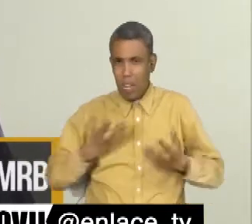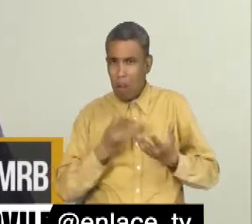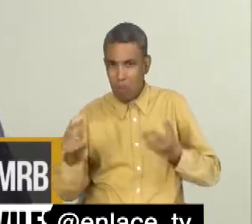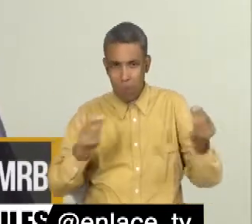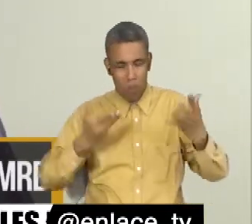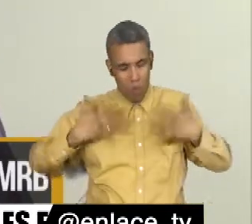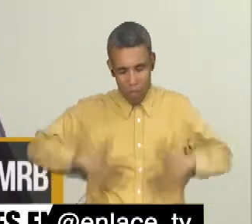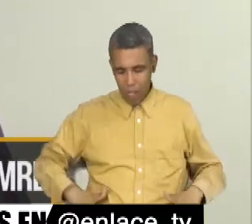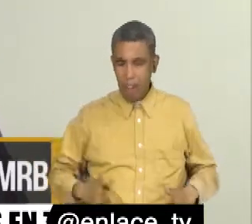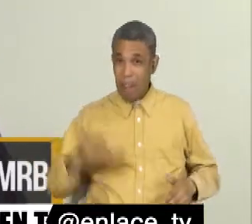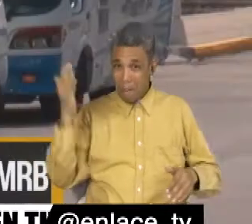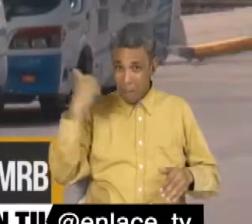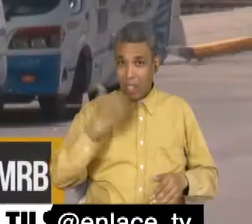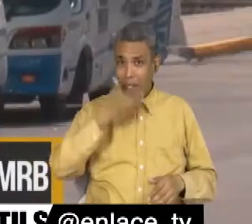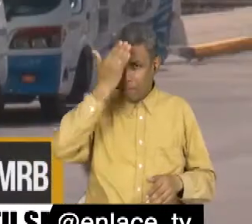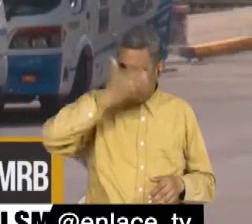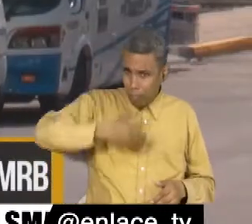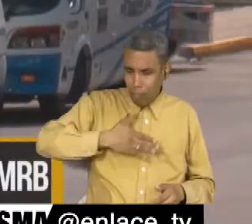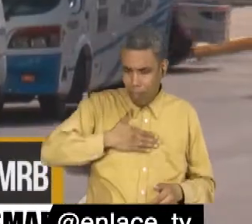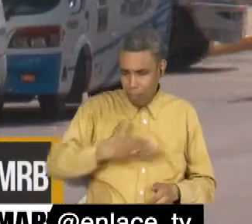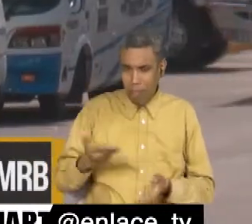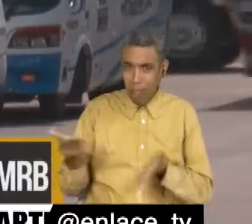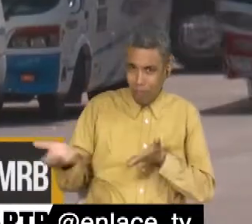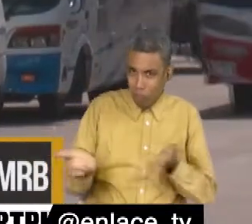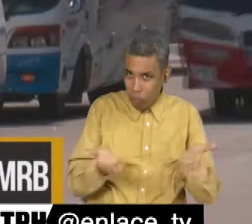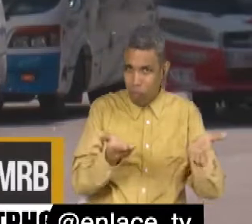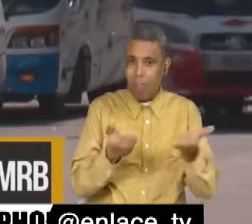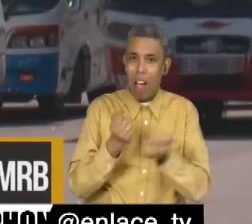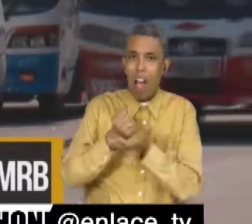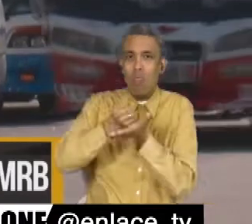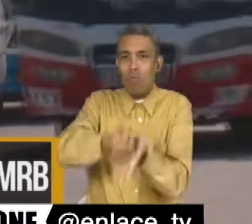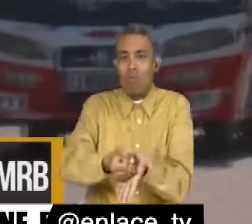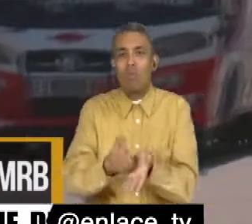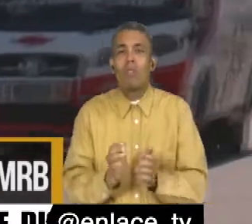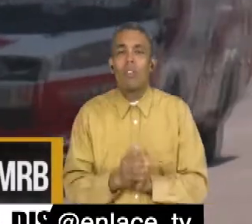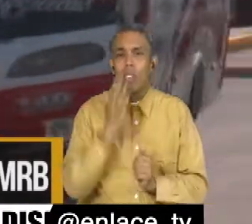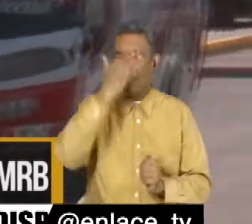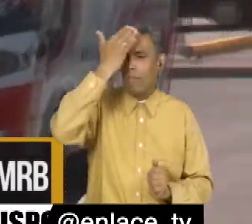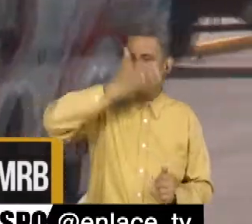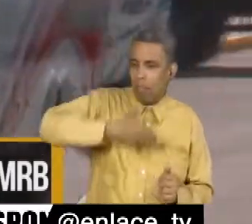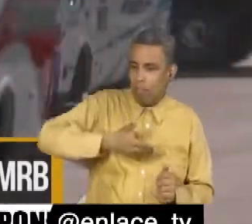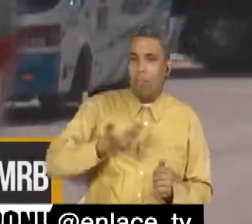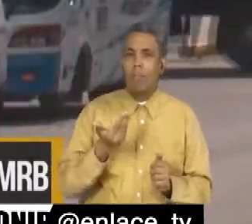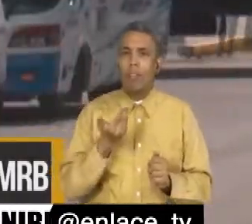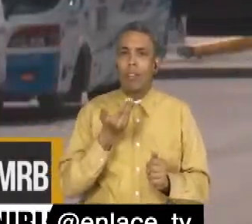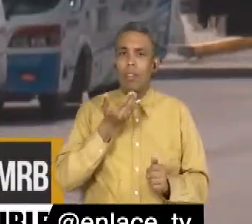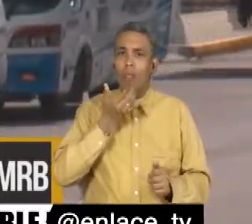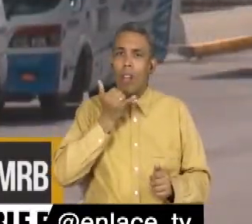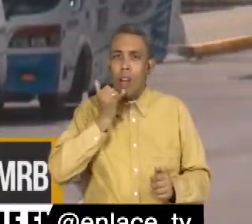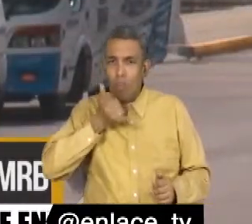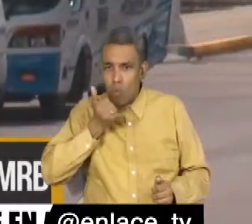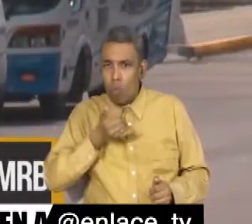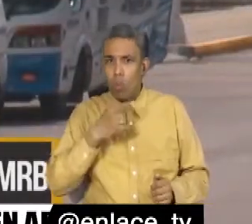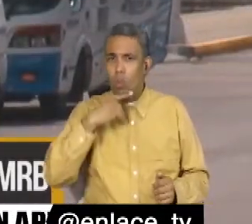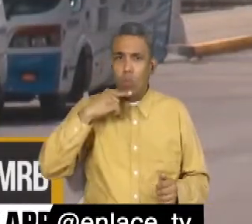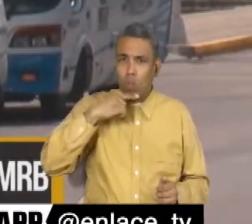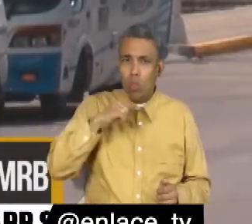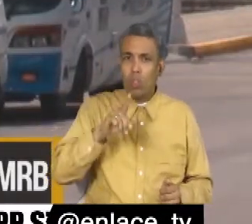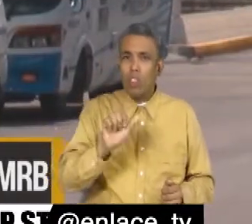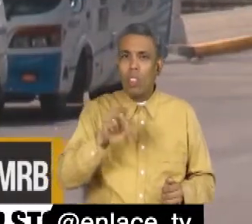participar todos en la marcha y el apoyo del transporte. Con el respaldo de San Silvestre, Coxen, San